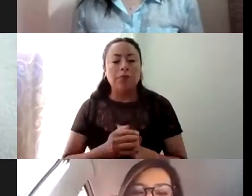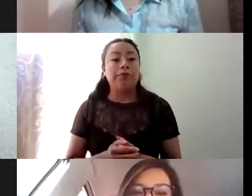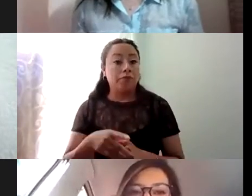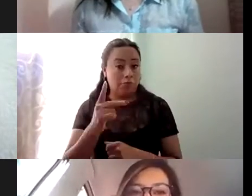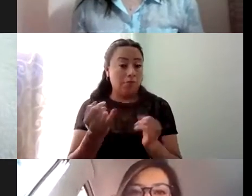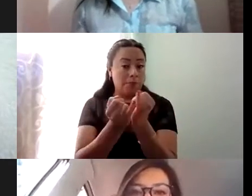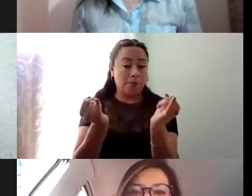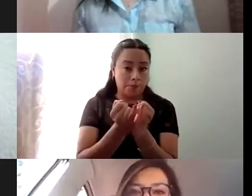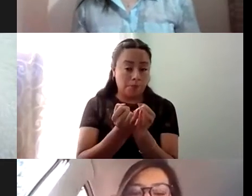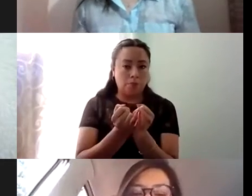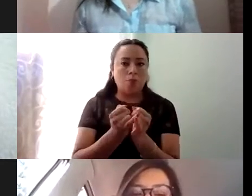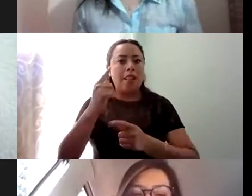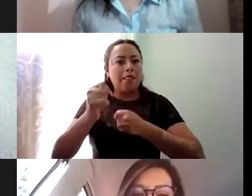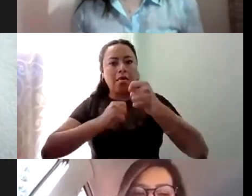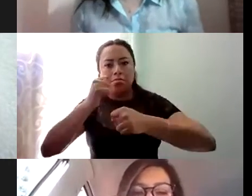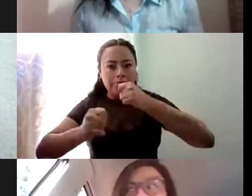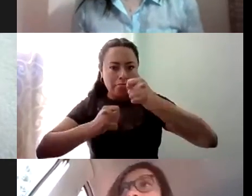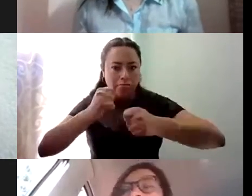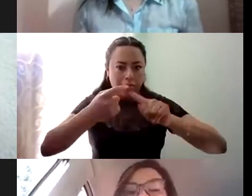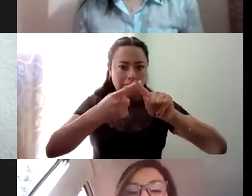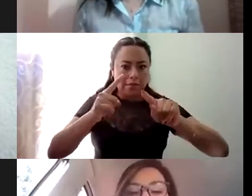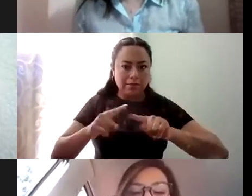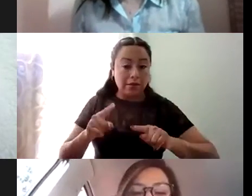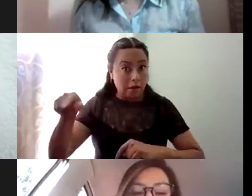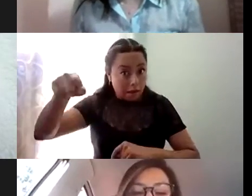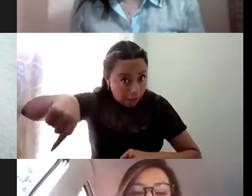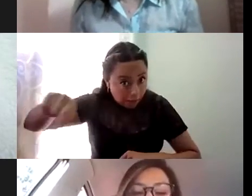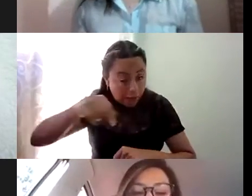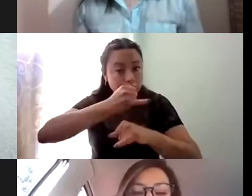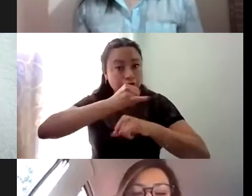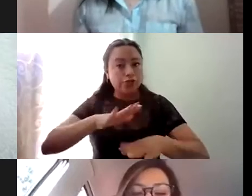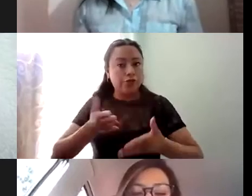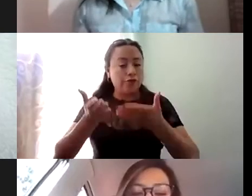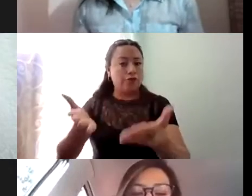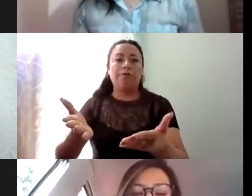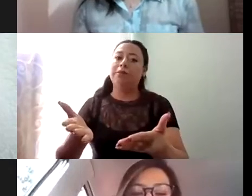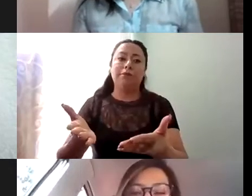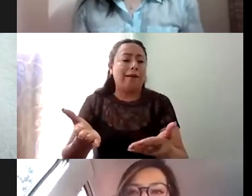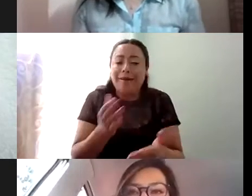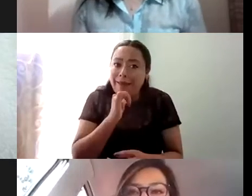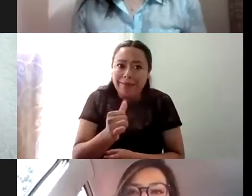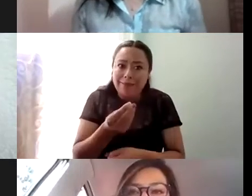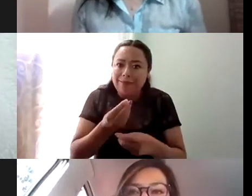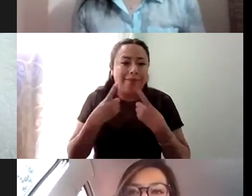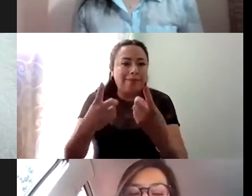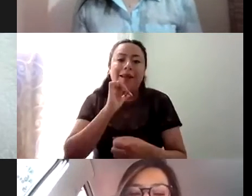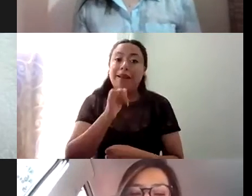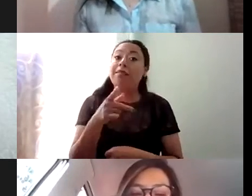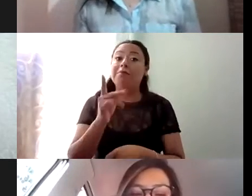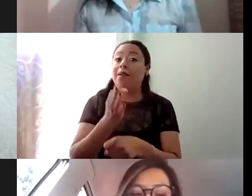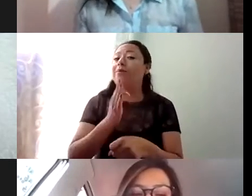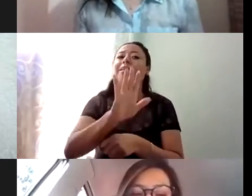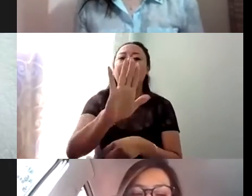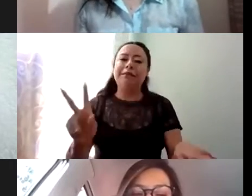les dimos nuestros datos personales y que ahora son comercializados, ¿no? También creo que es un tema importante de